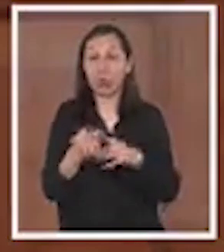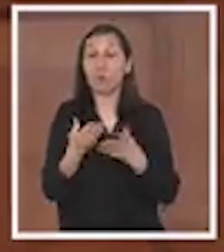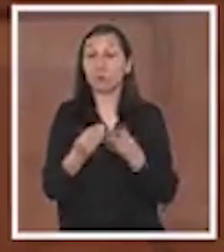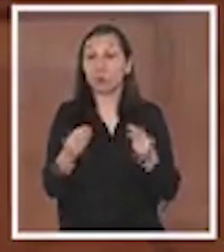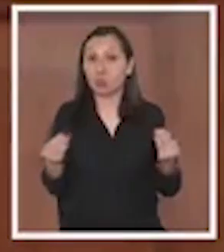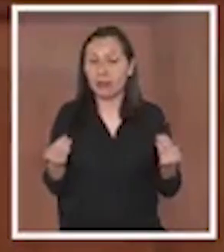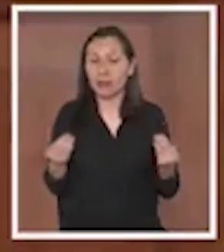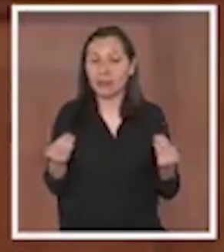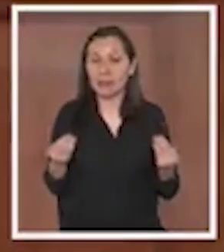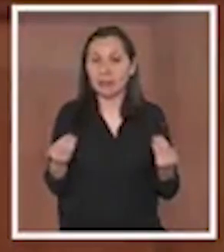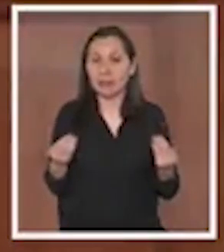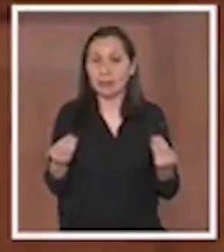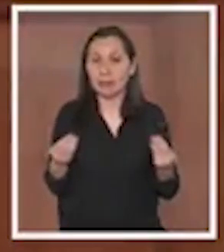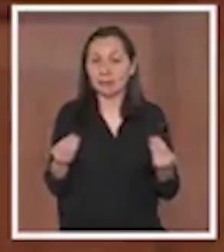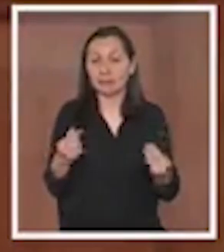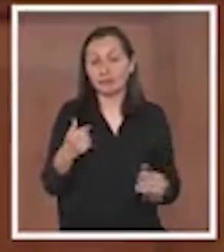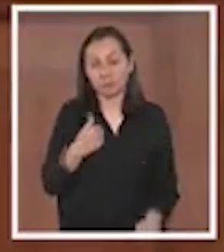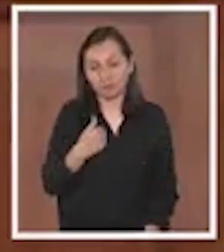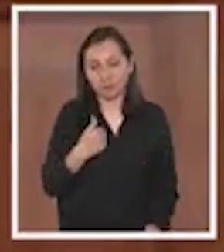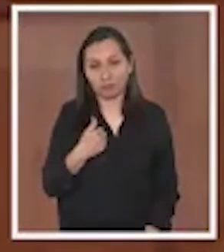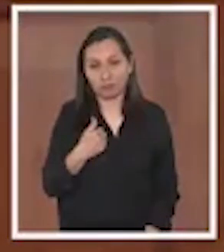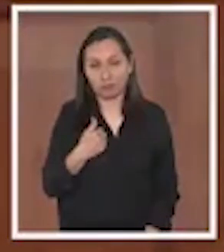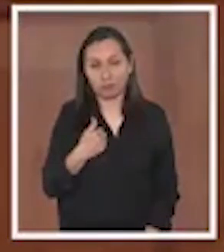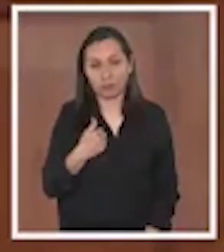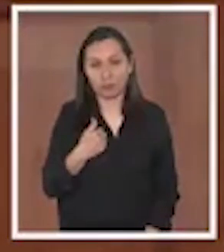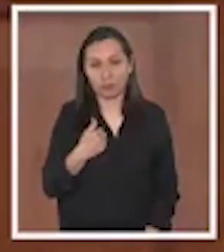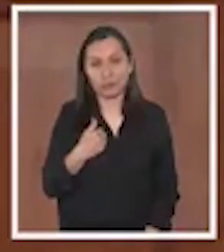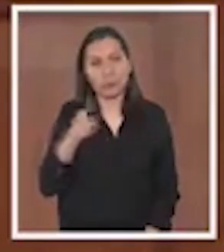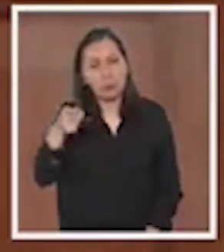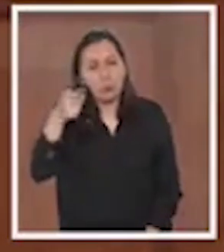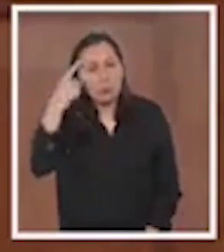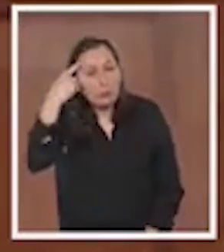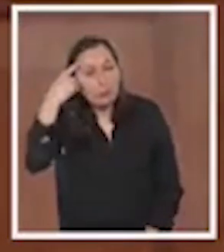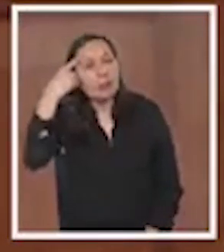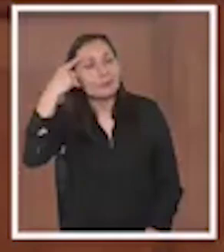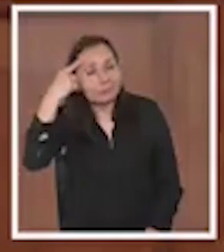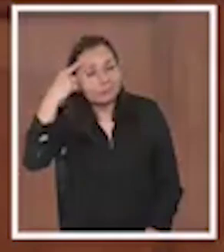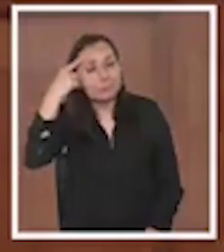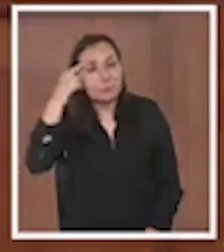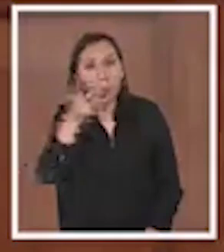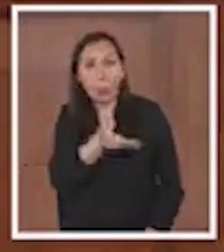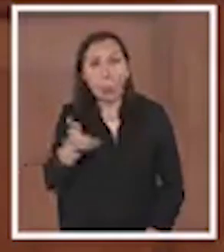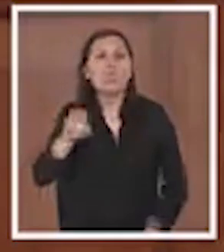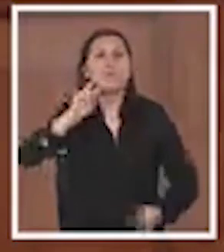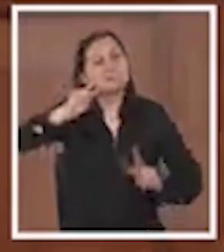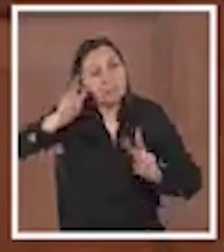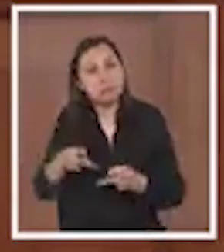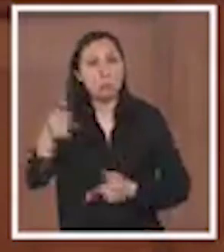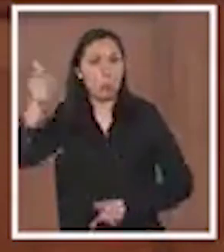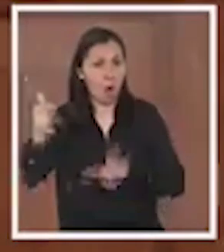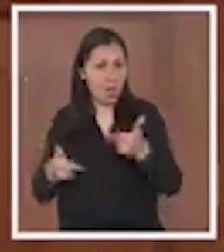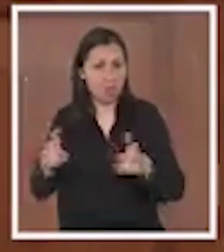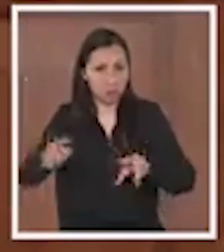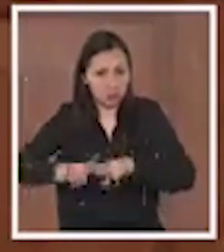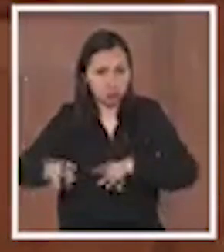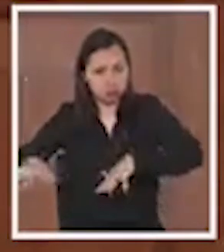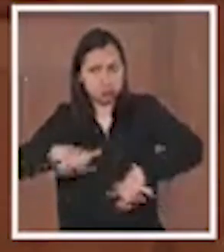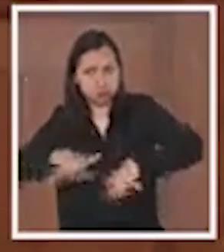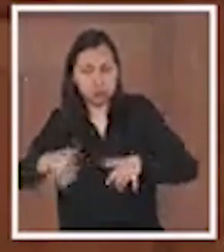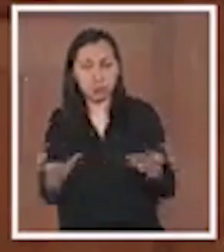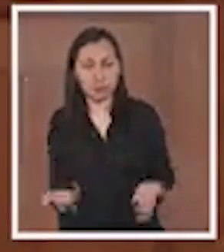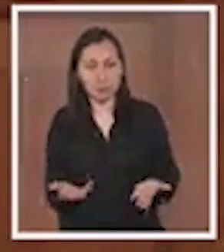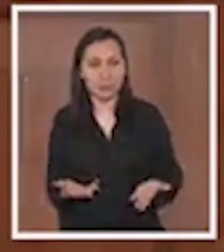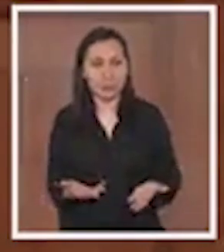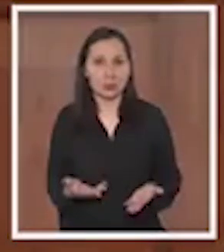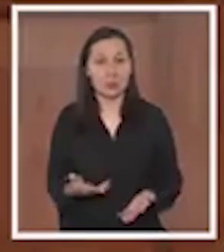veces... Yo denle una vuelta a esto. Ustedes están haciendo política. Y